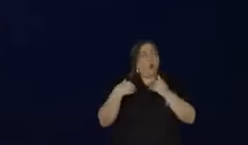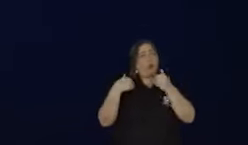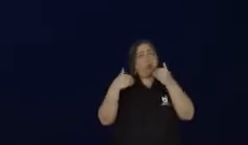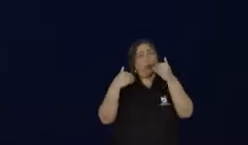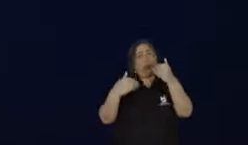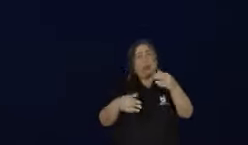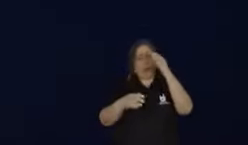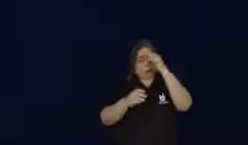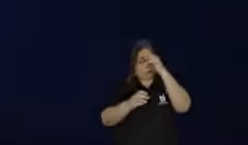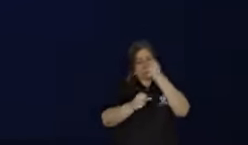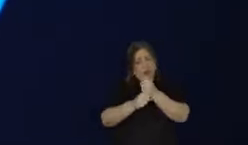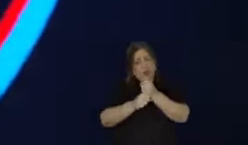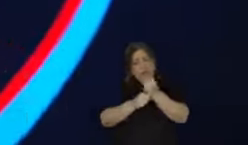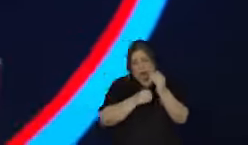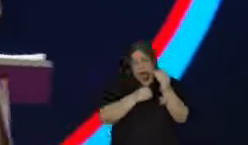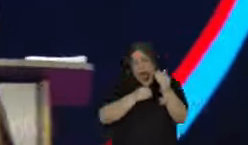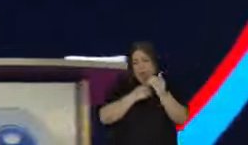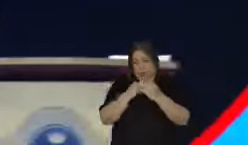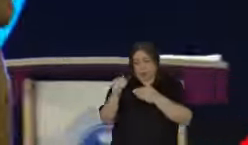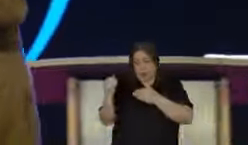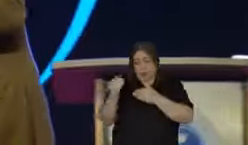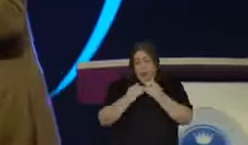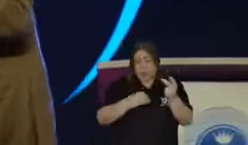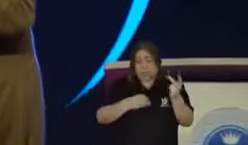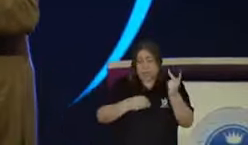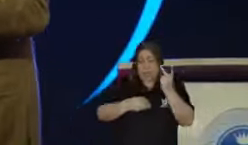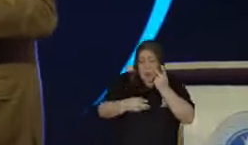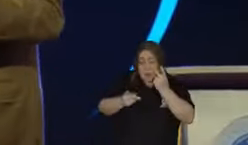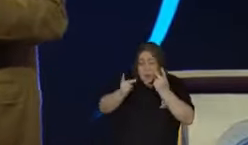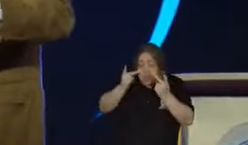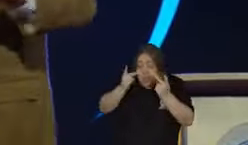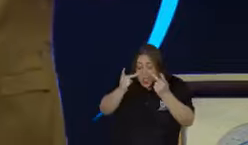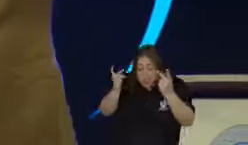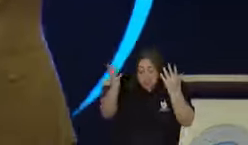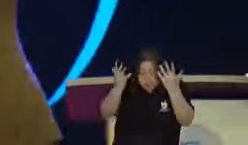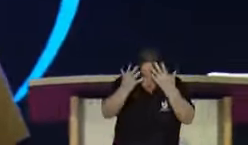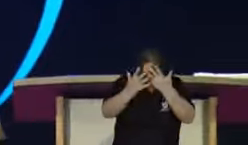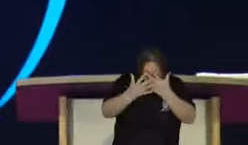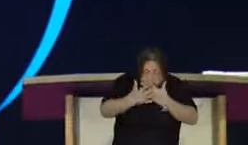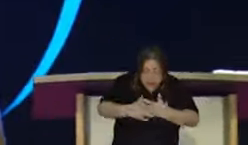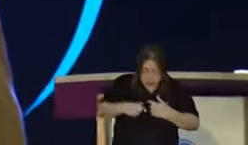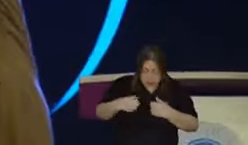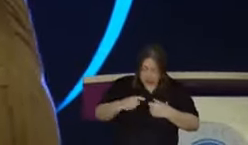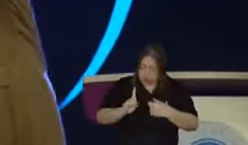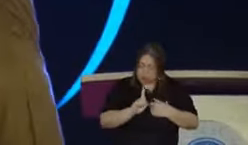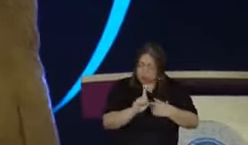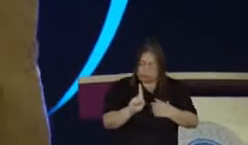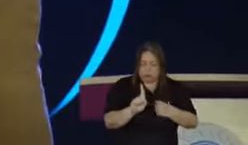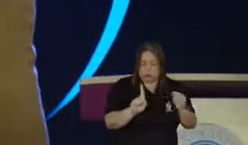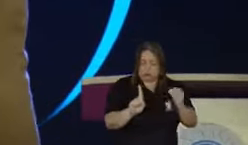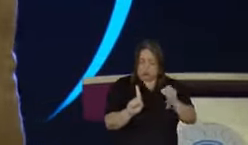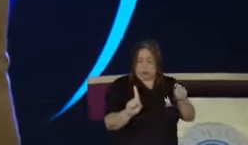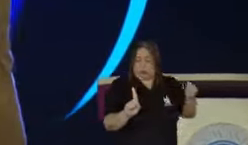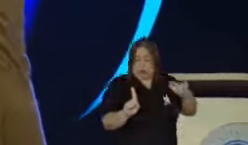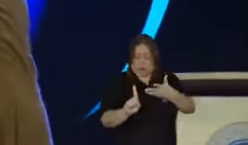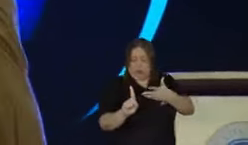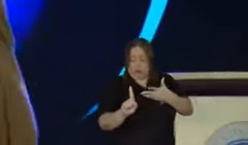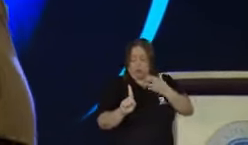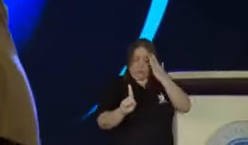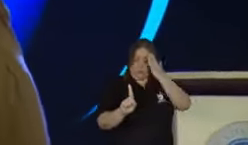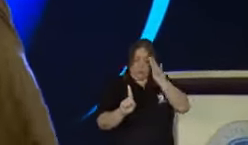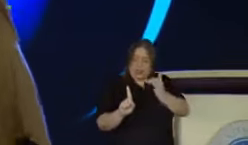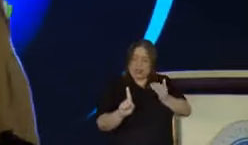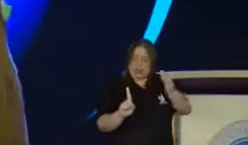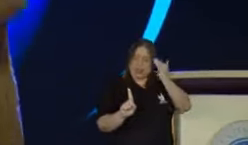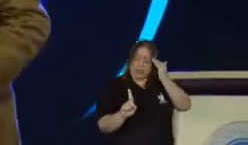Señor, porque aunque me toque andar por valle de sombra y de muerte, Señor, no temeré, está hablando del futuro, porque tú